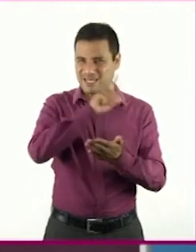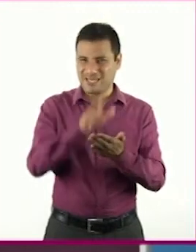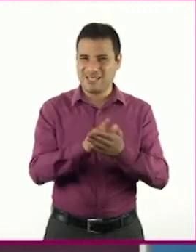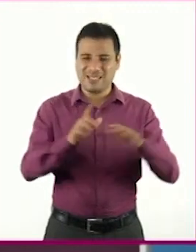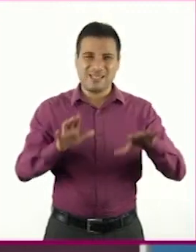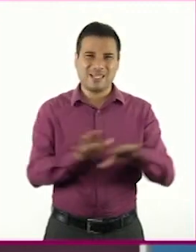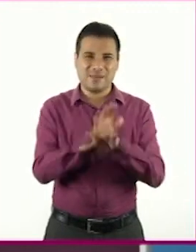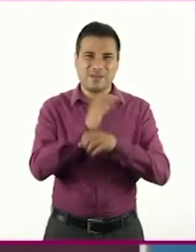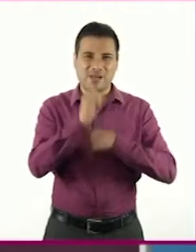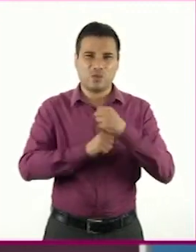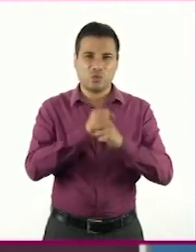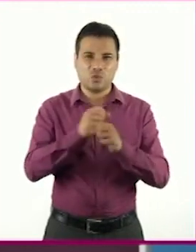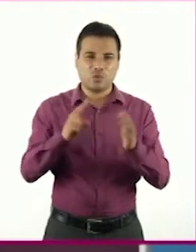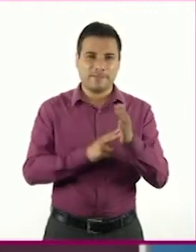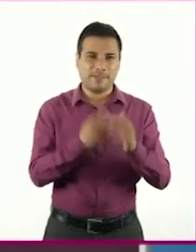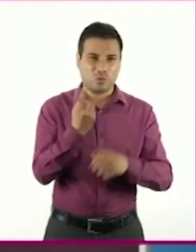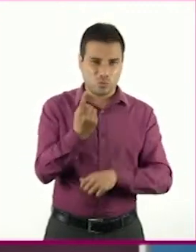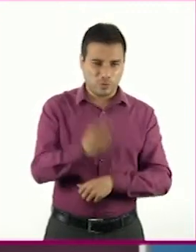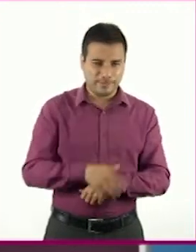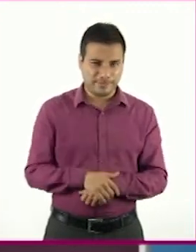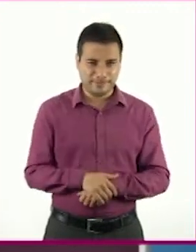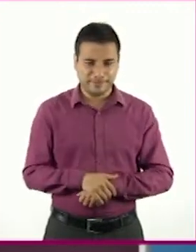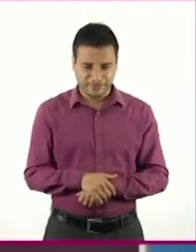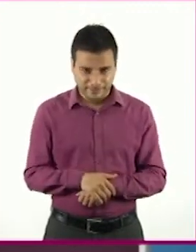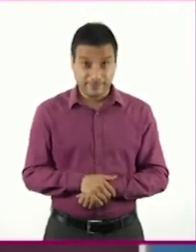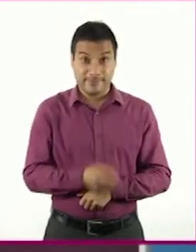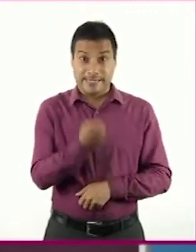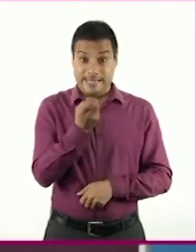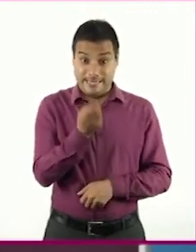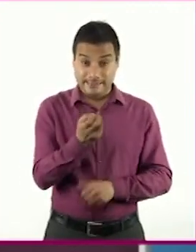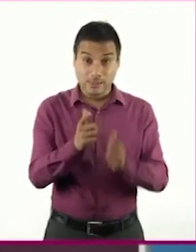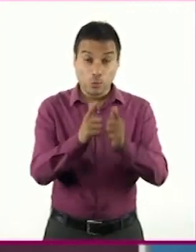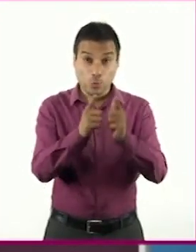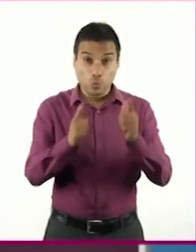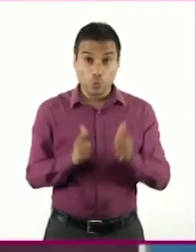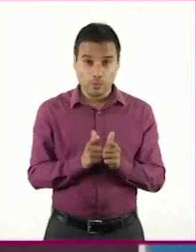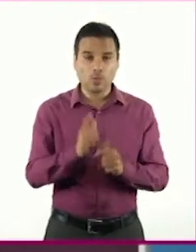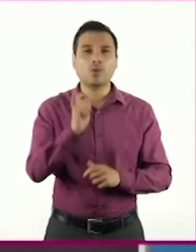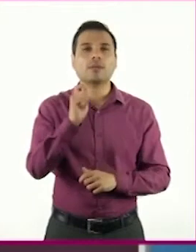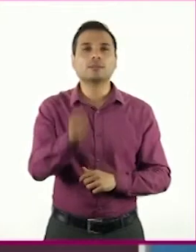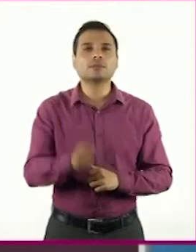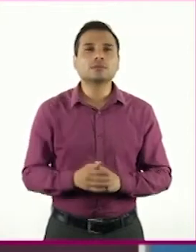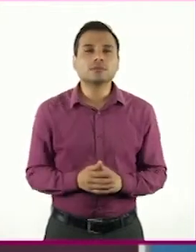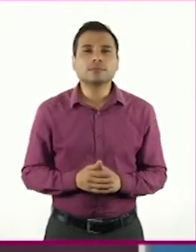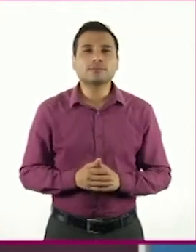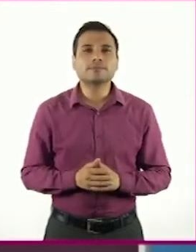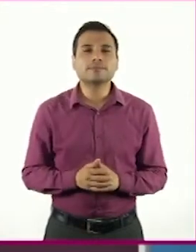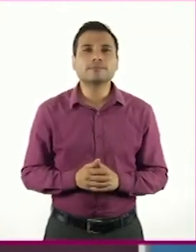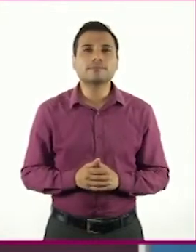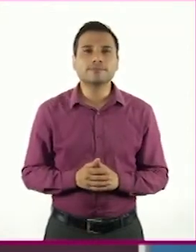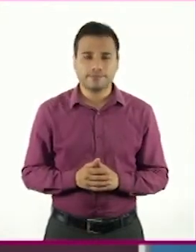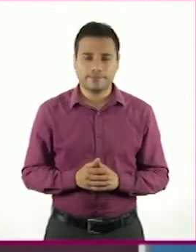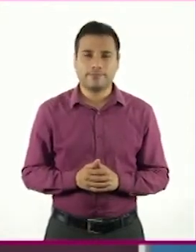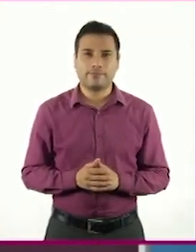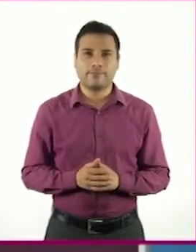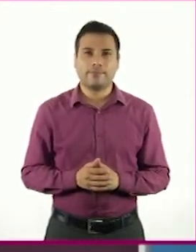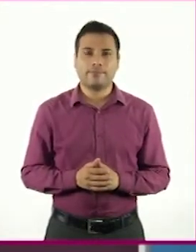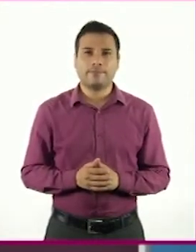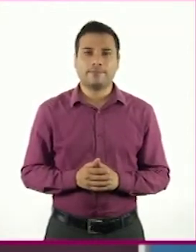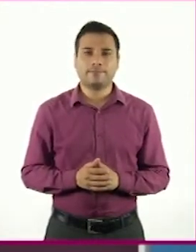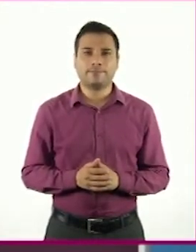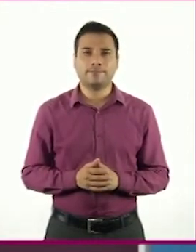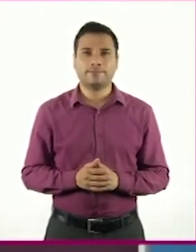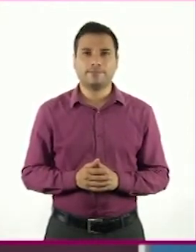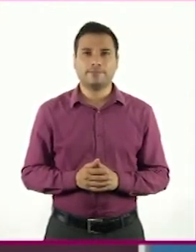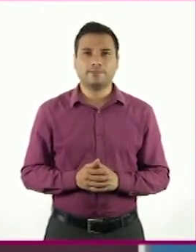en 2001, este movimiento se ha posicionado como una resistencia a la amenaza vigente de deportación que tienen